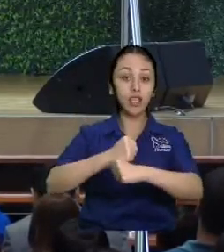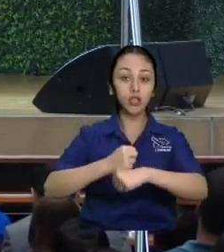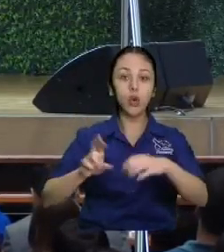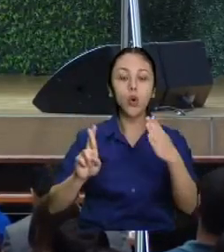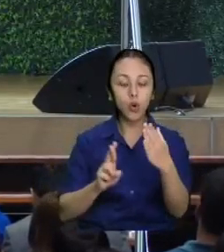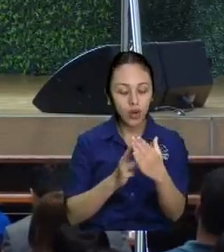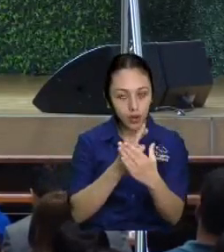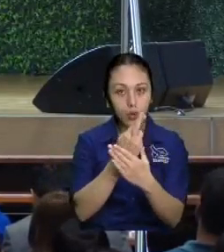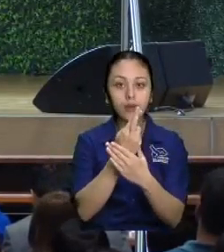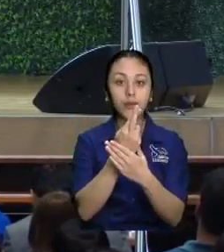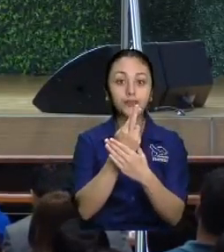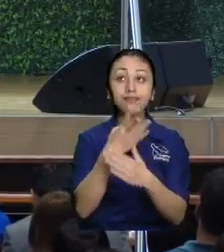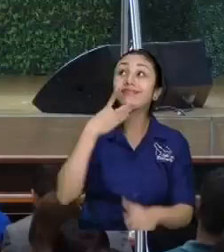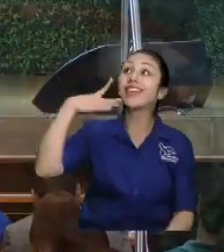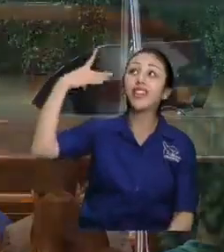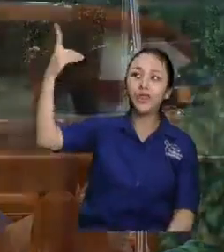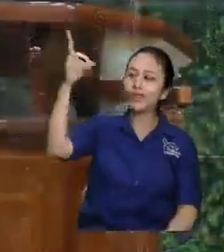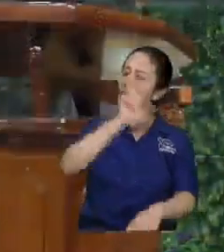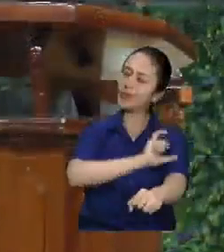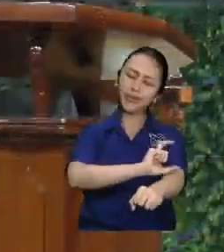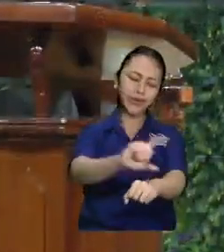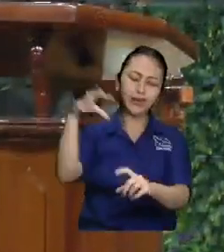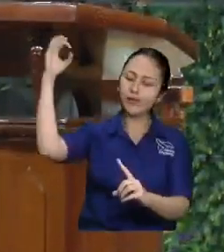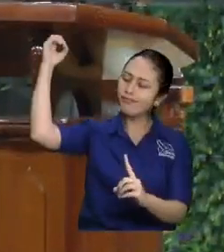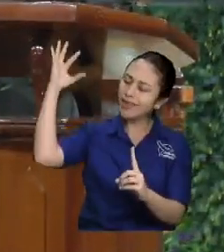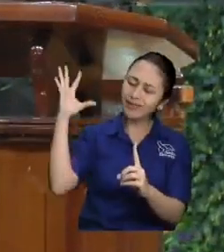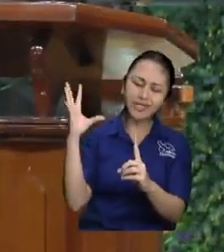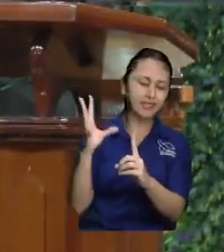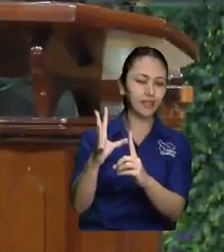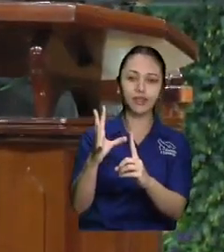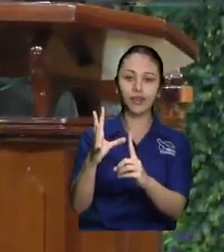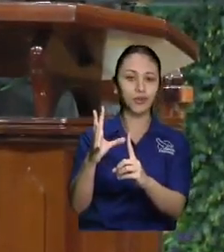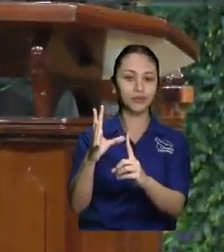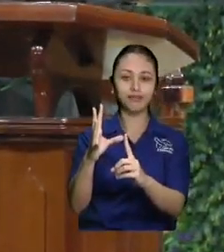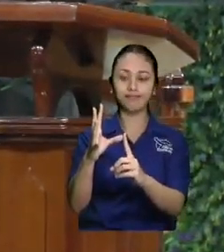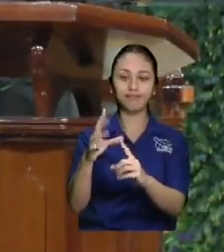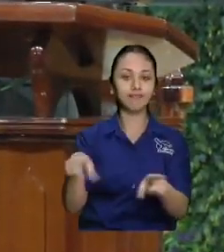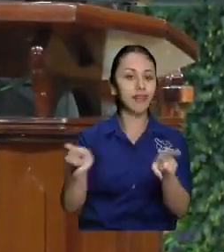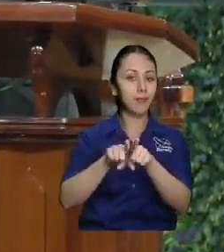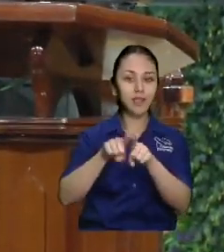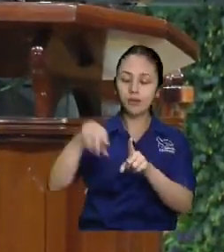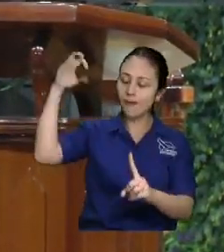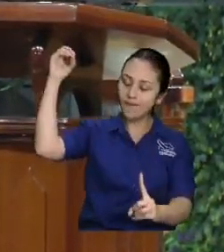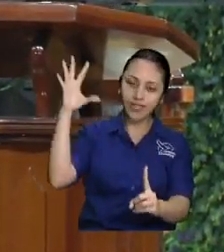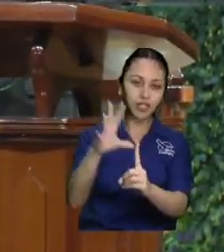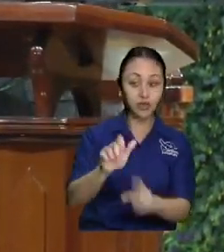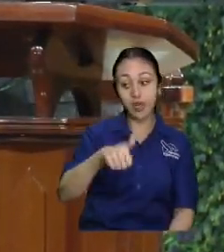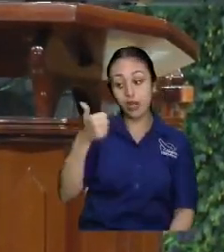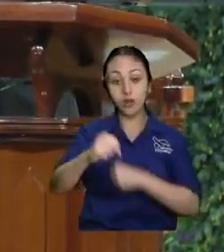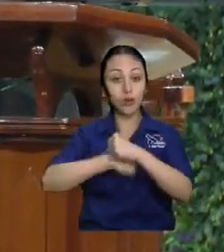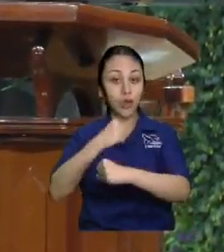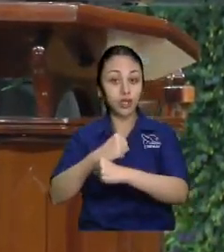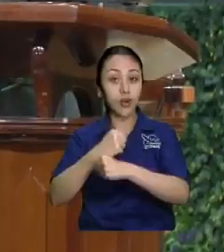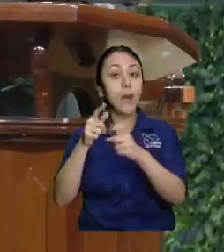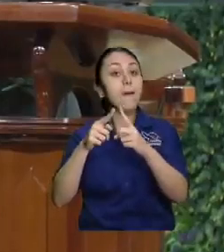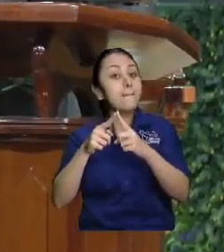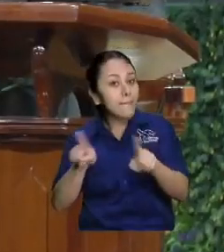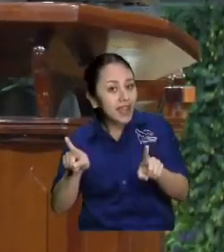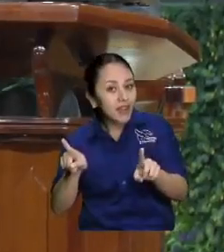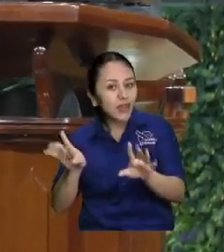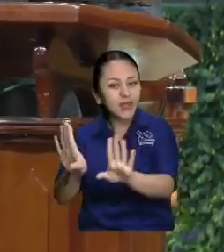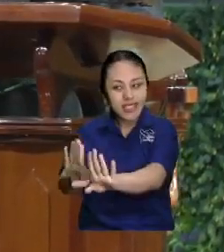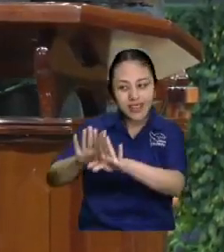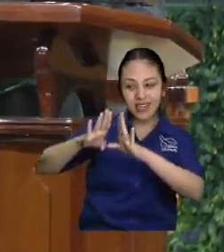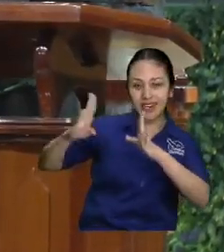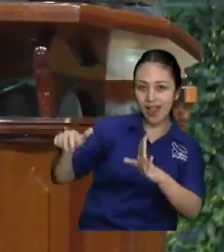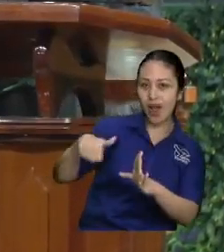definitivamente Dios nos va a seguir bendiciendo con la misma bendición el próximo año, pero se va a abrir otra